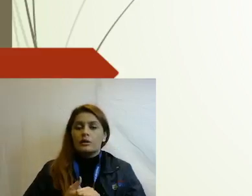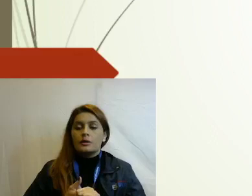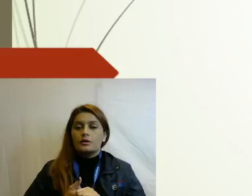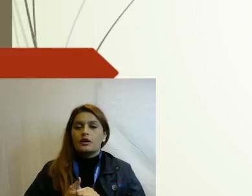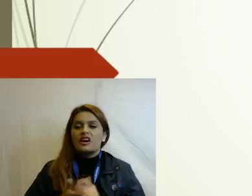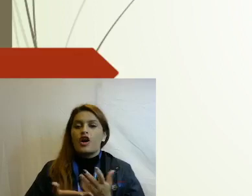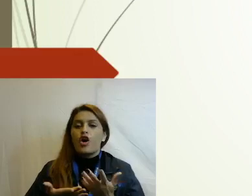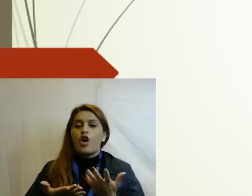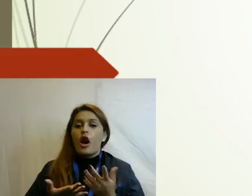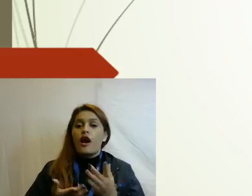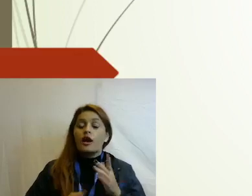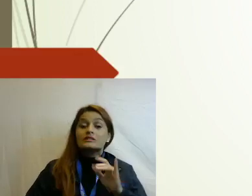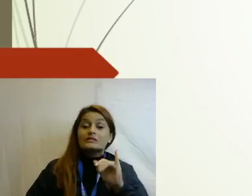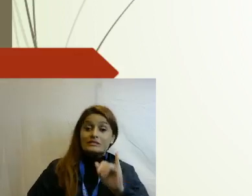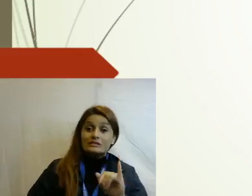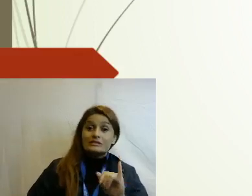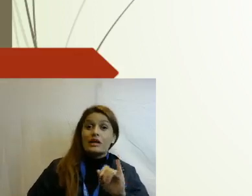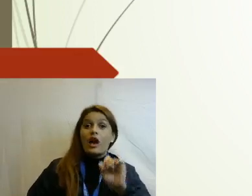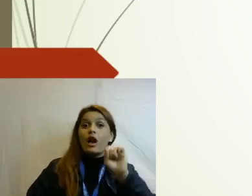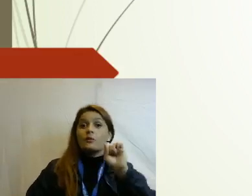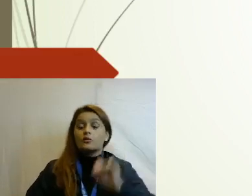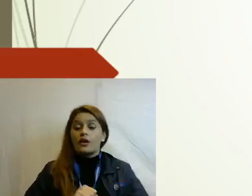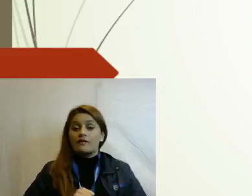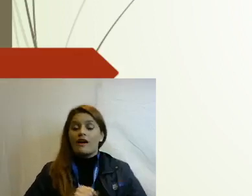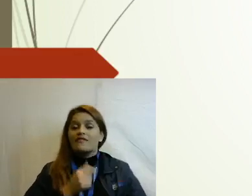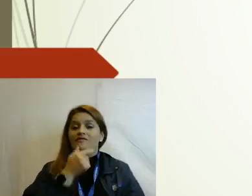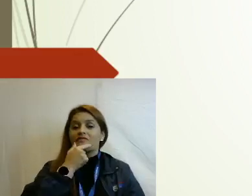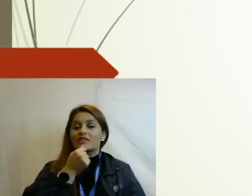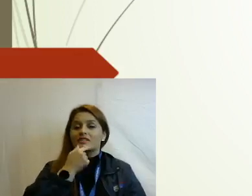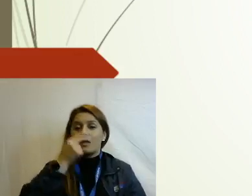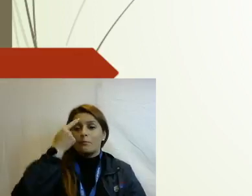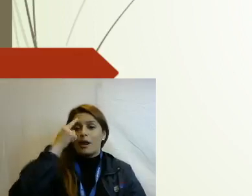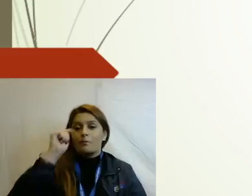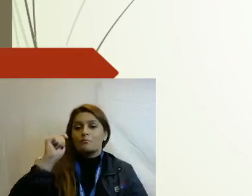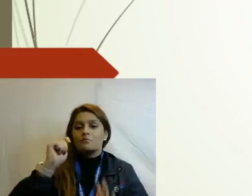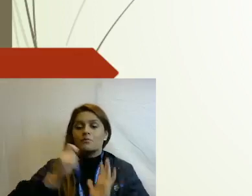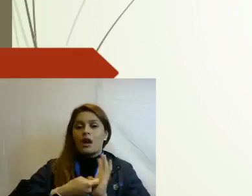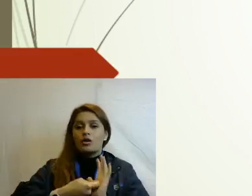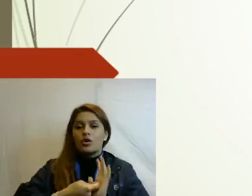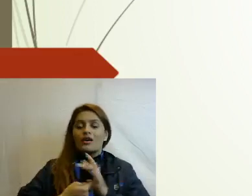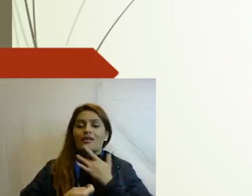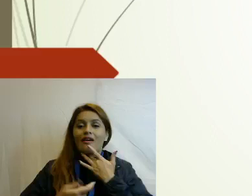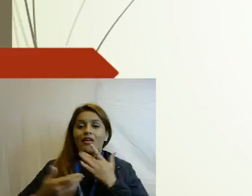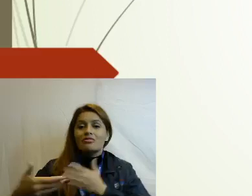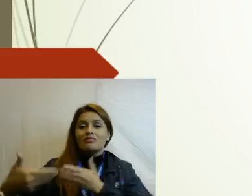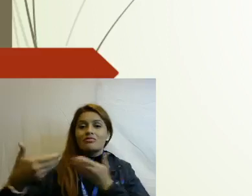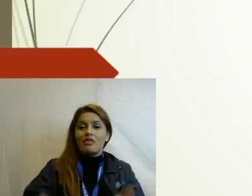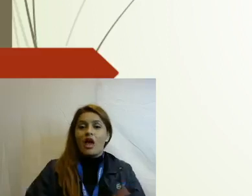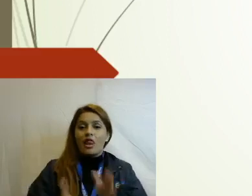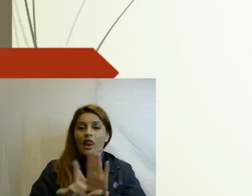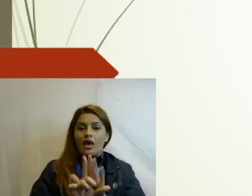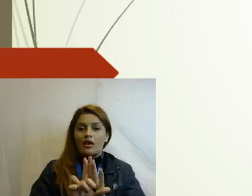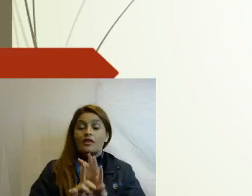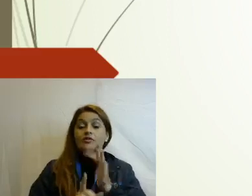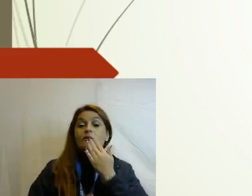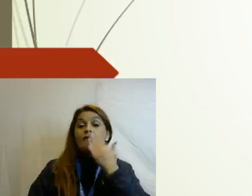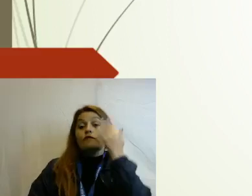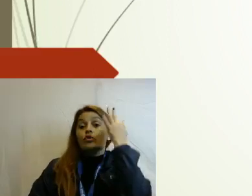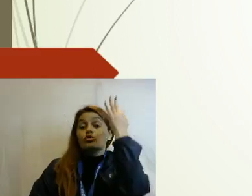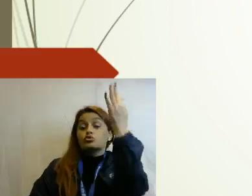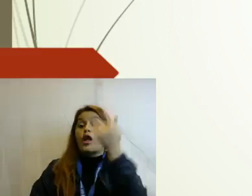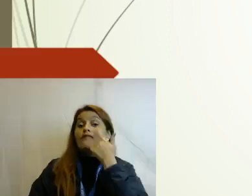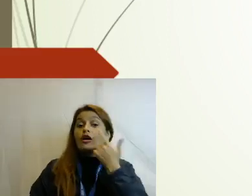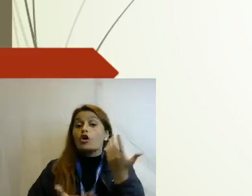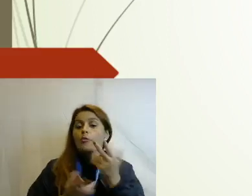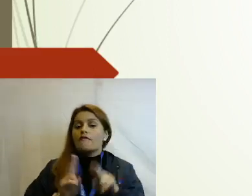visar o aprobar las facilidades para pago que da esta ley y a su turno también ver cómo lo